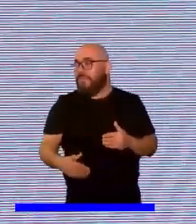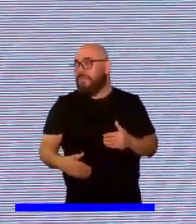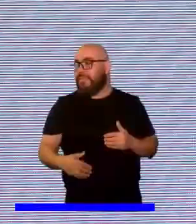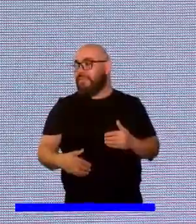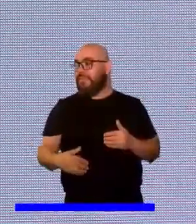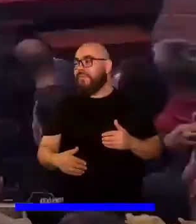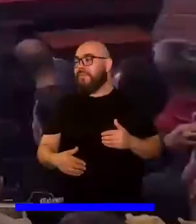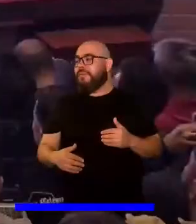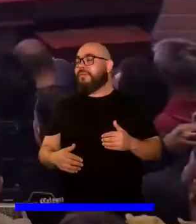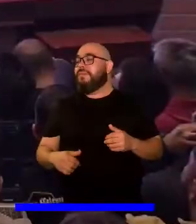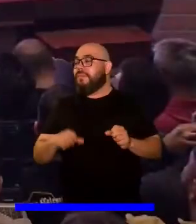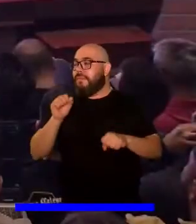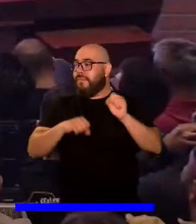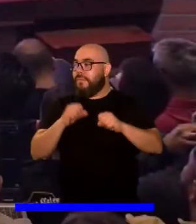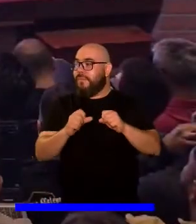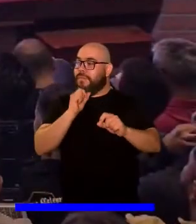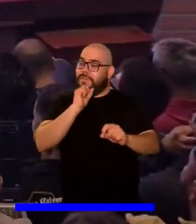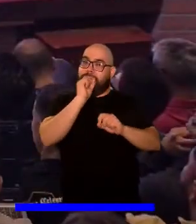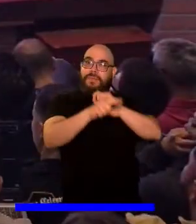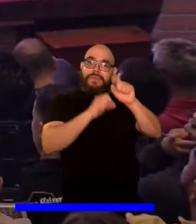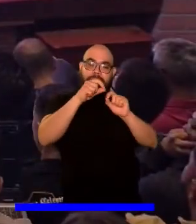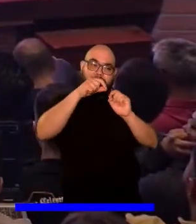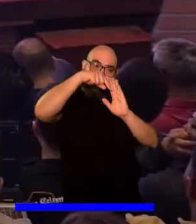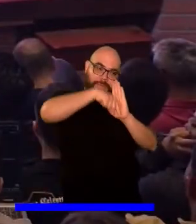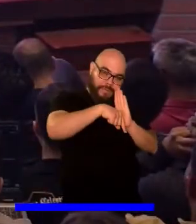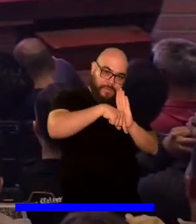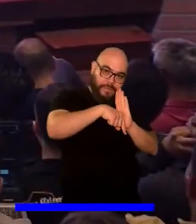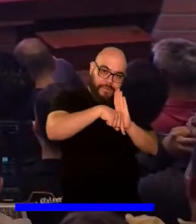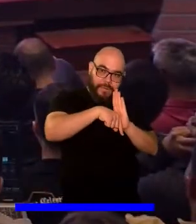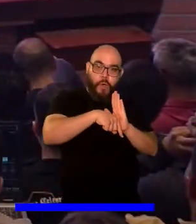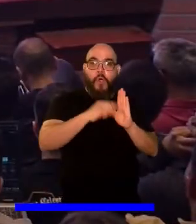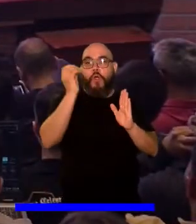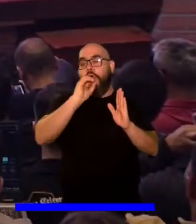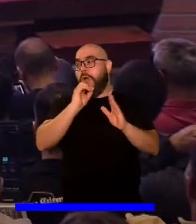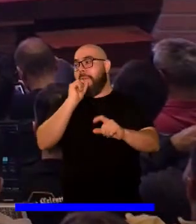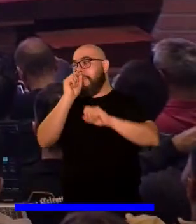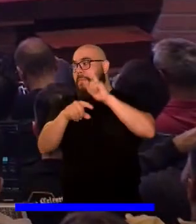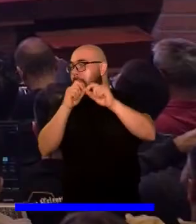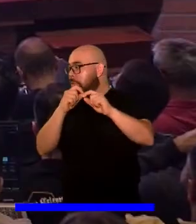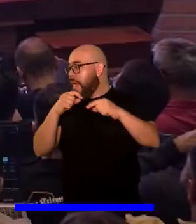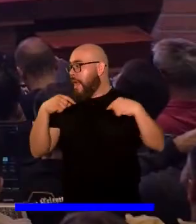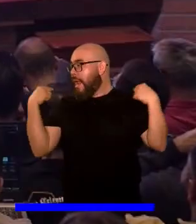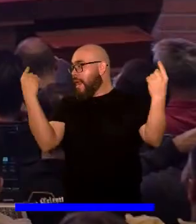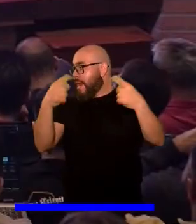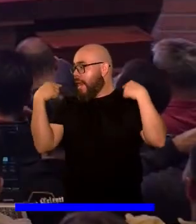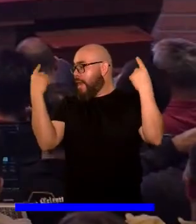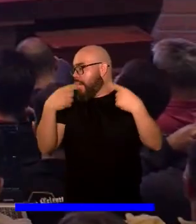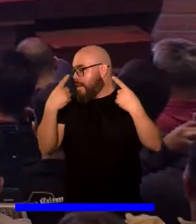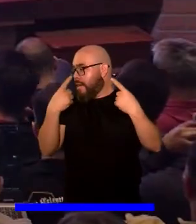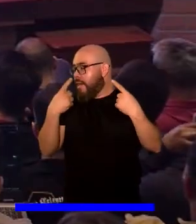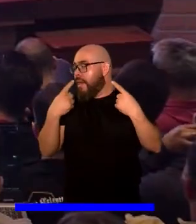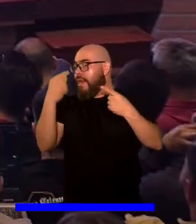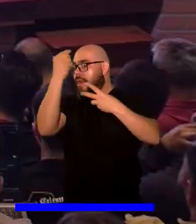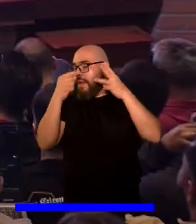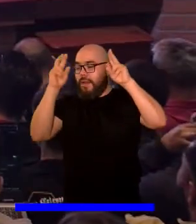pero a lo que voy es que puedo hacer preguntas profundas, puedo hacer preguntas más de interés general, y lo hago de